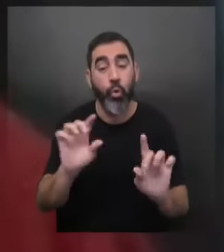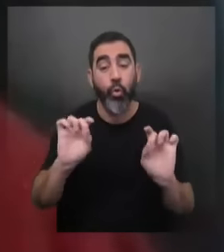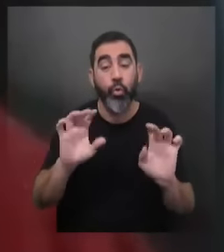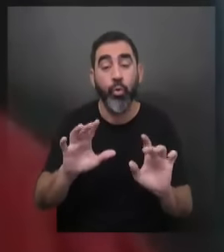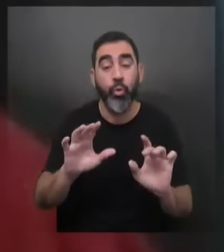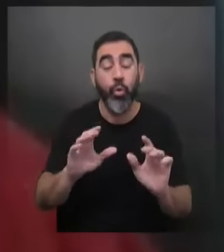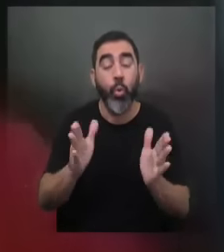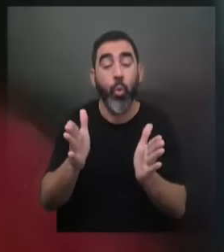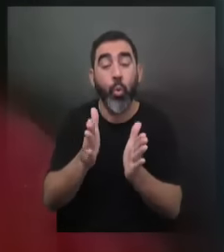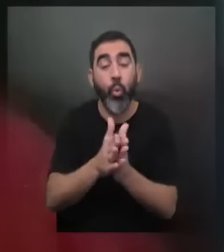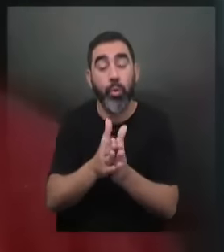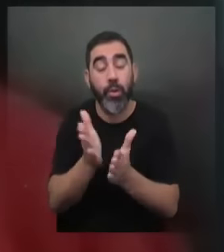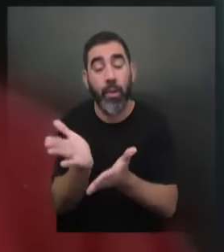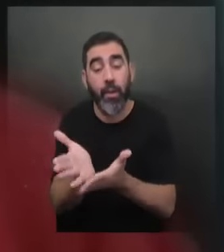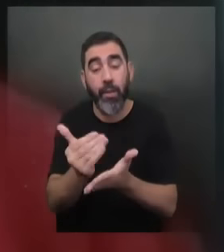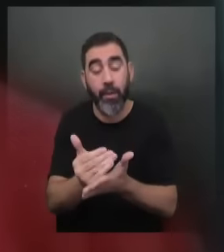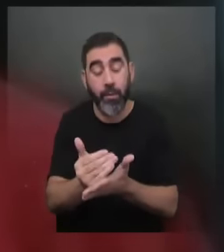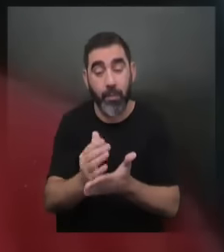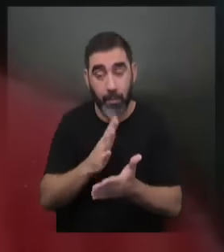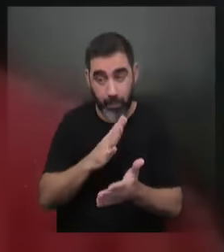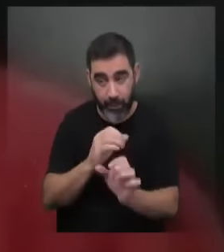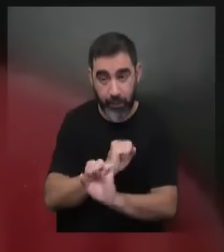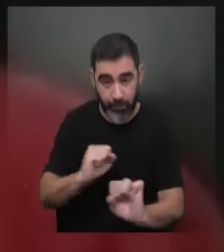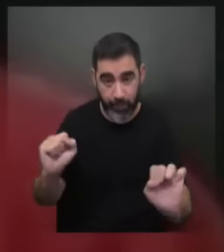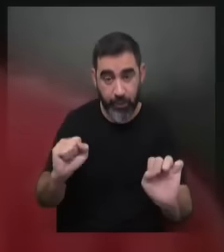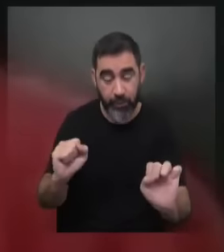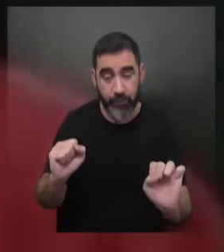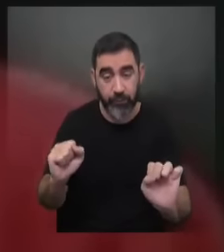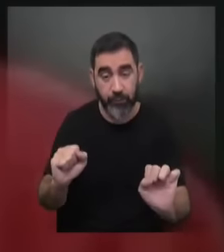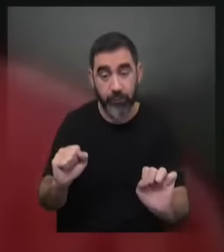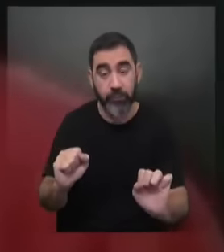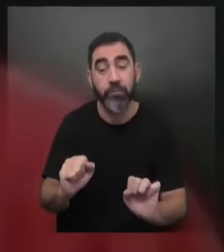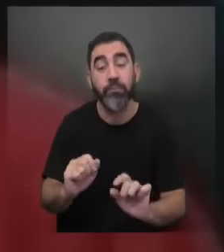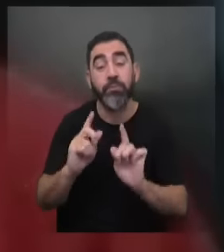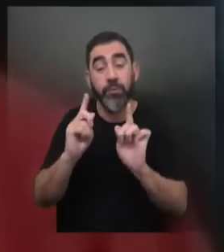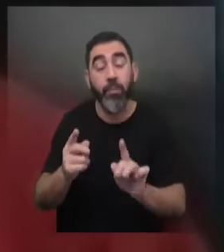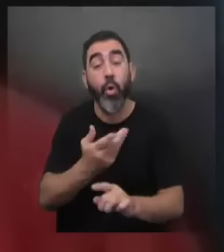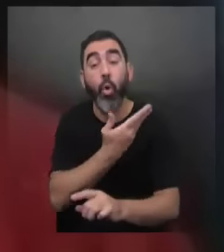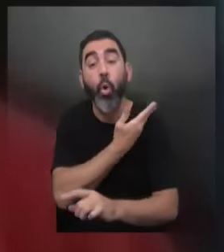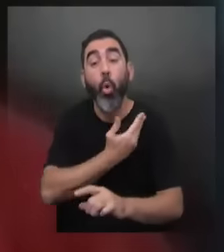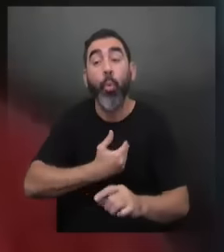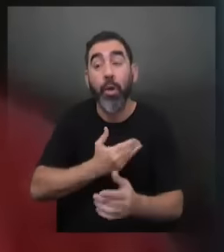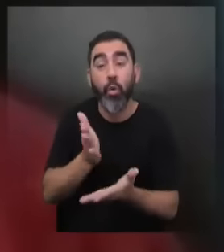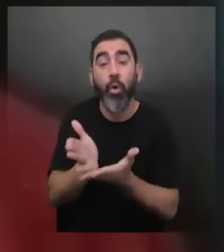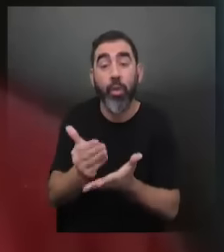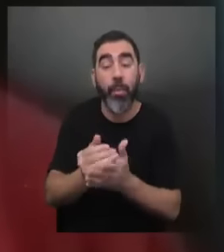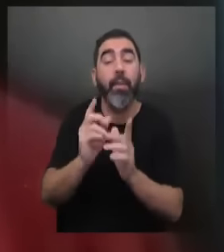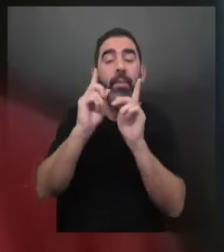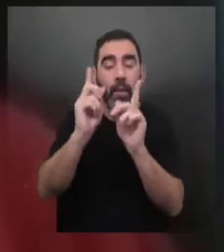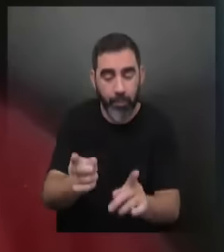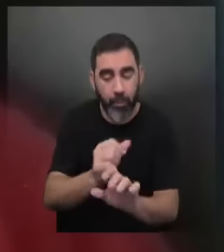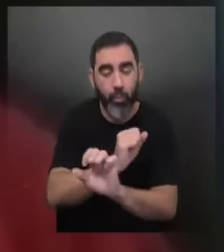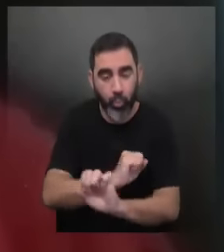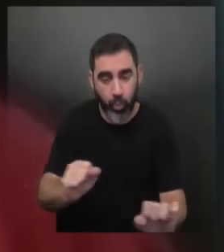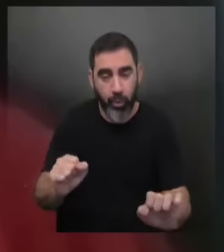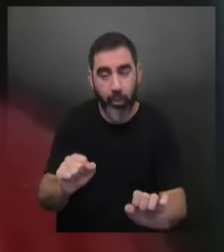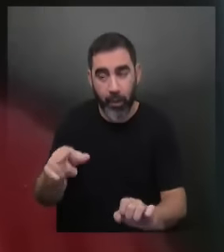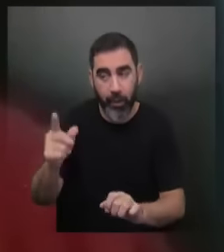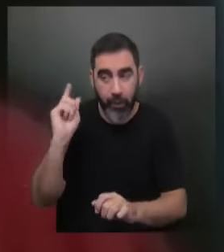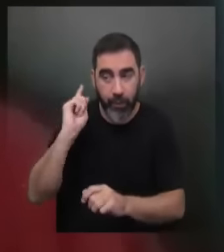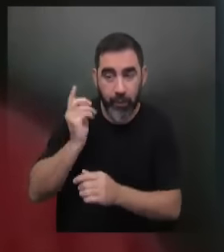la junta tiene eh potestades sino que el gobierno departamental me potest es a